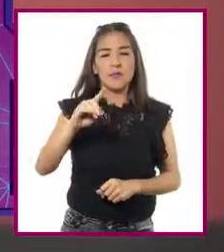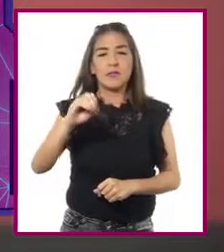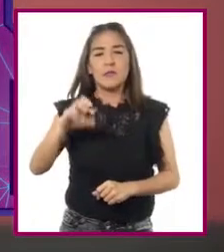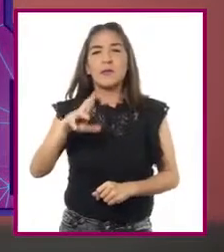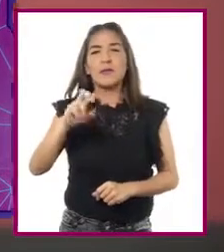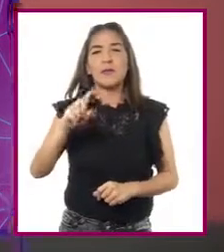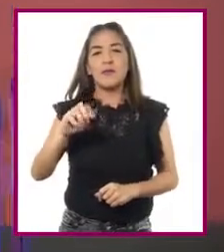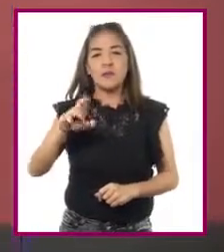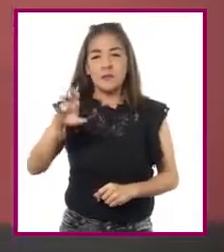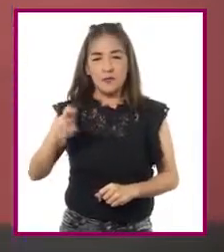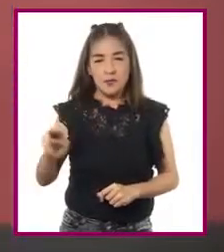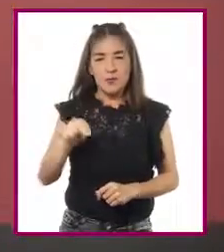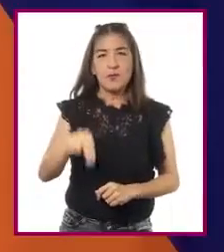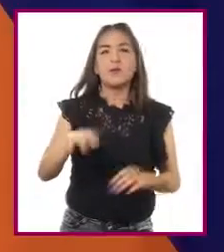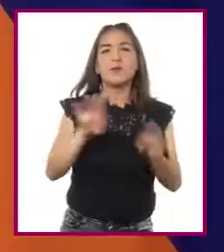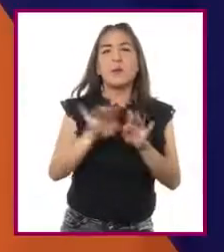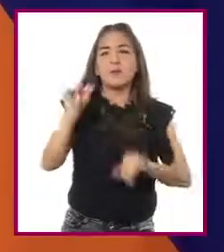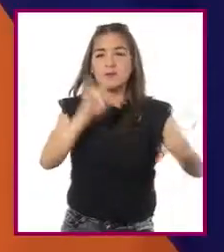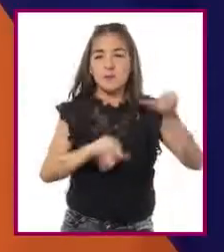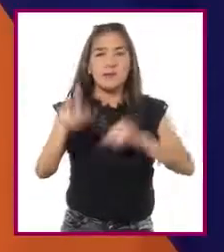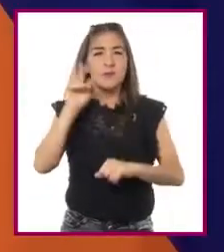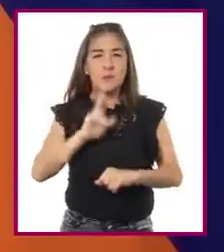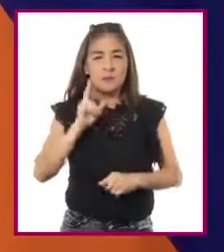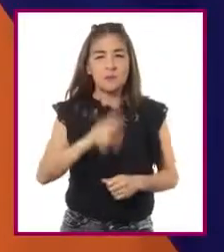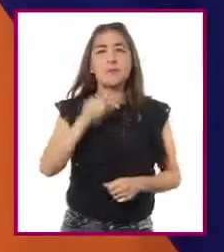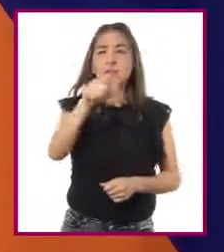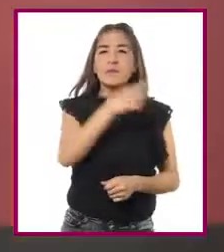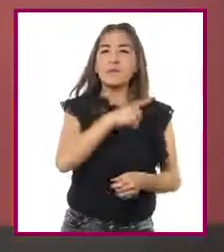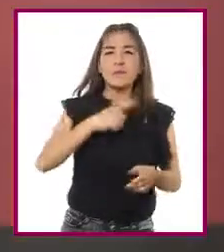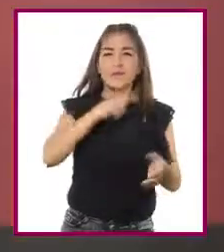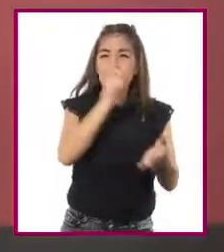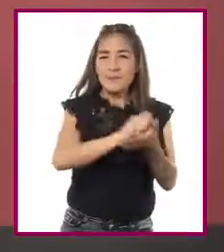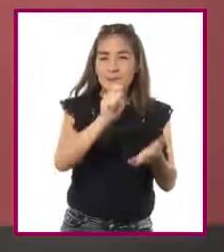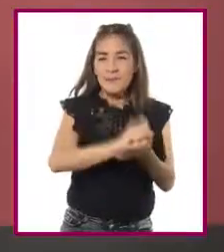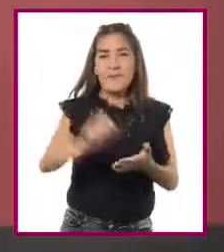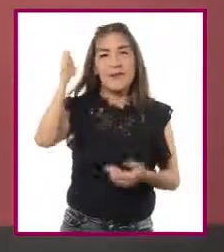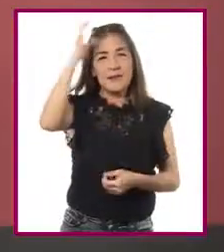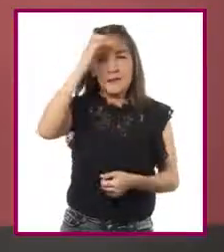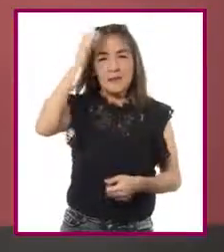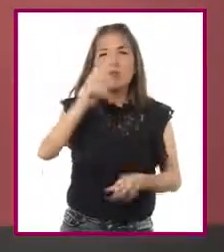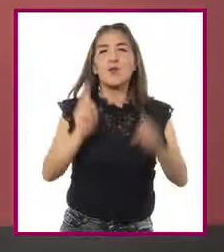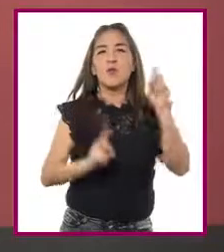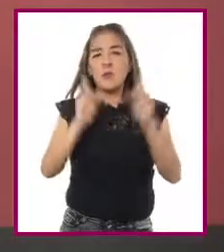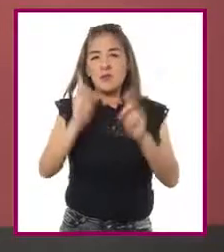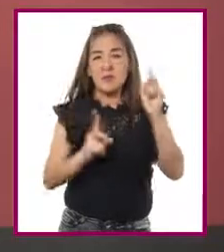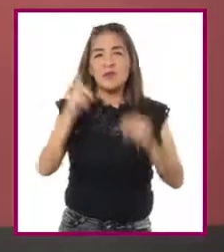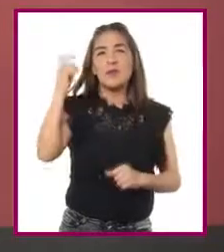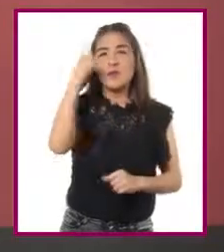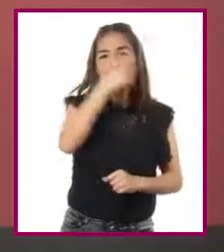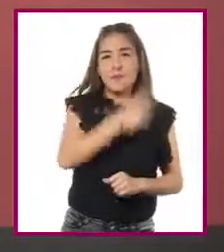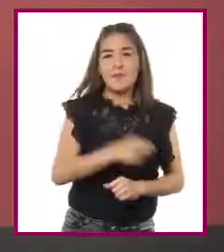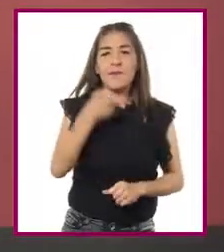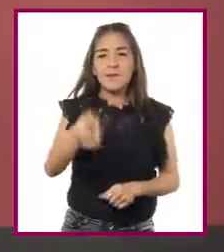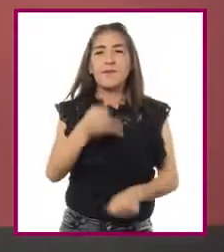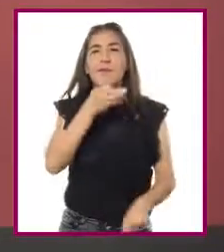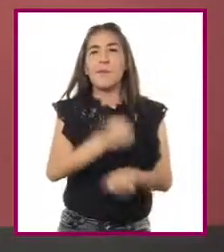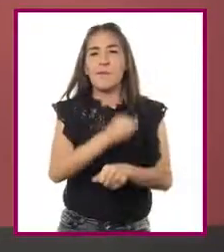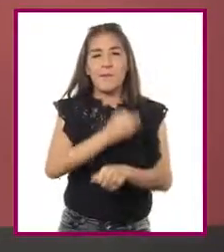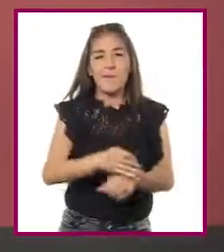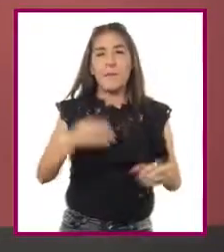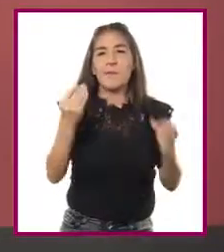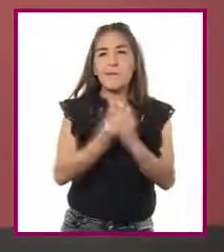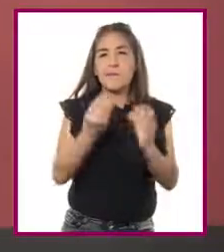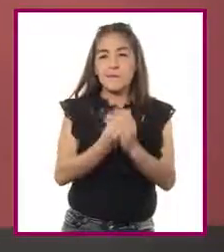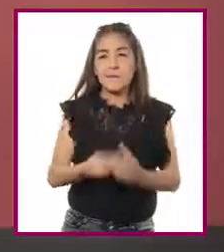medio de actividades experimentales. Registren en su bitácora científica las dudas, inquietudes o dificultades que surjan al resolver